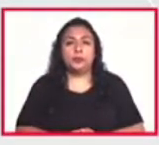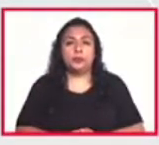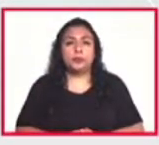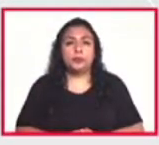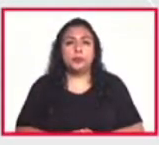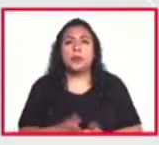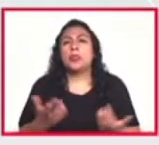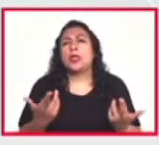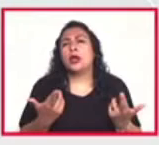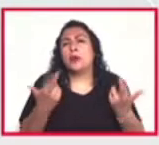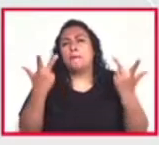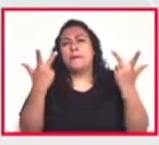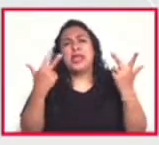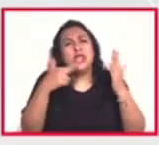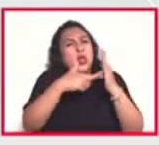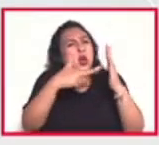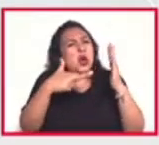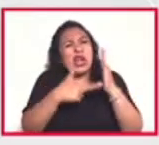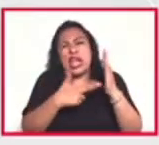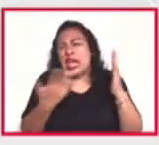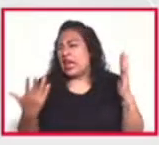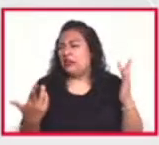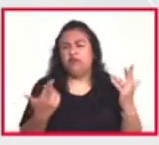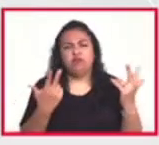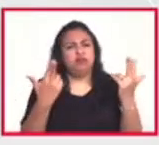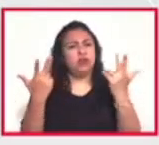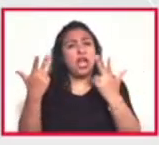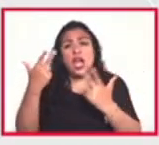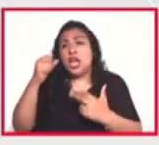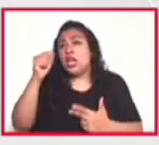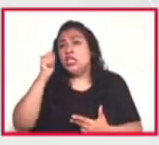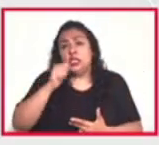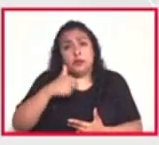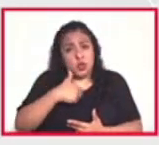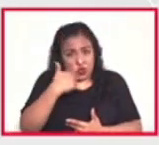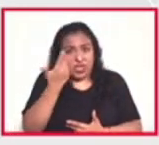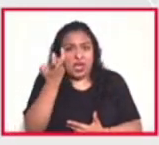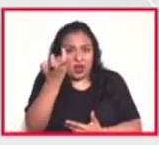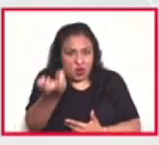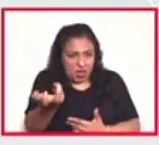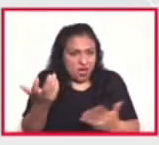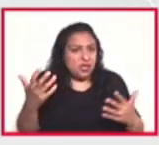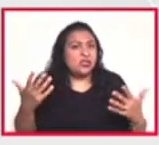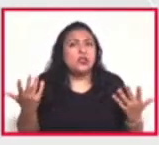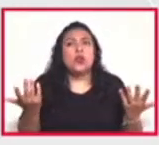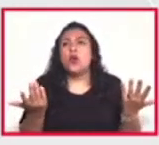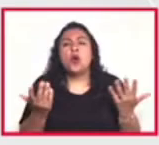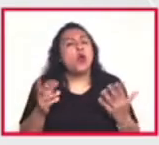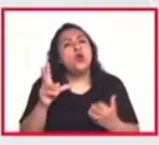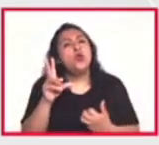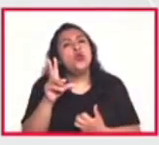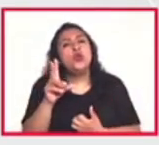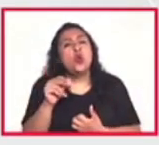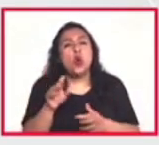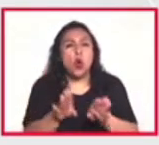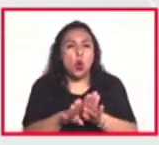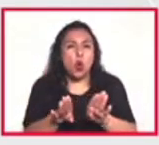Rompiendo cánones, cosa que toda la vida he querido hacer. Tanto, no lo he hecho de una